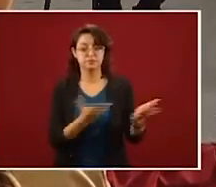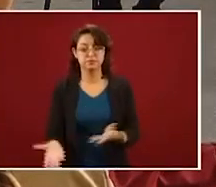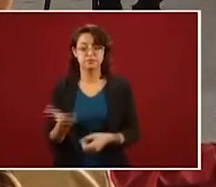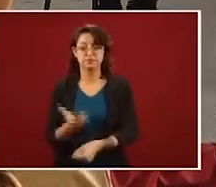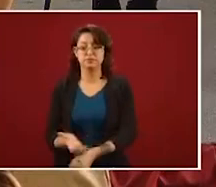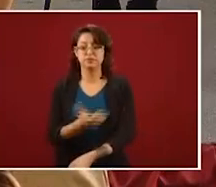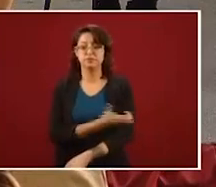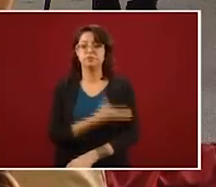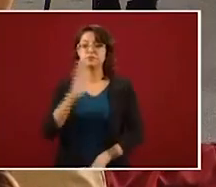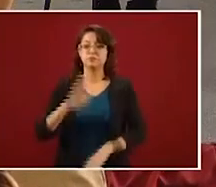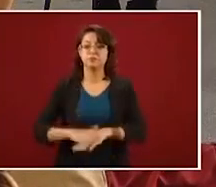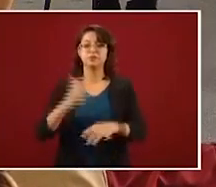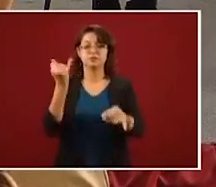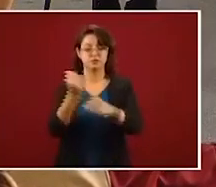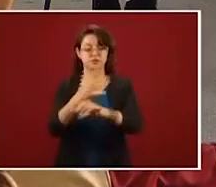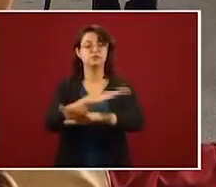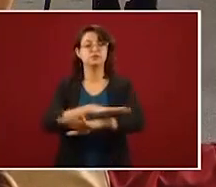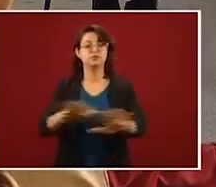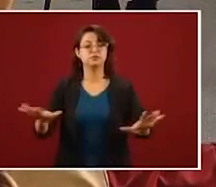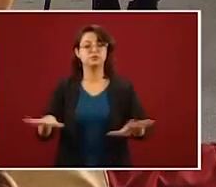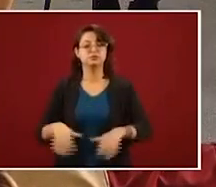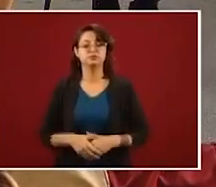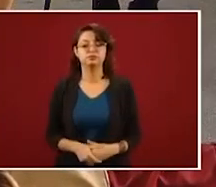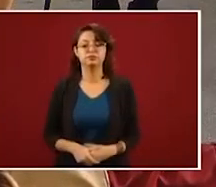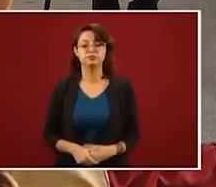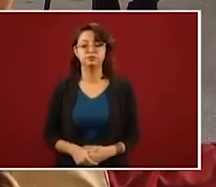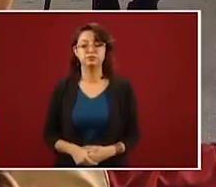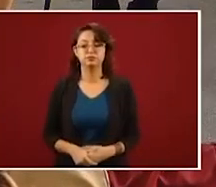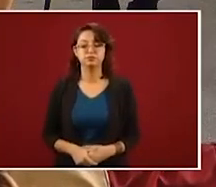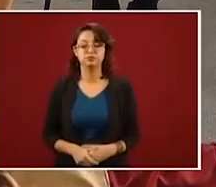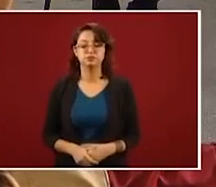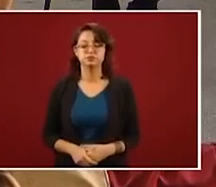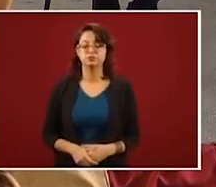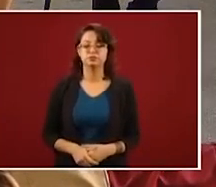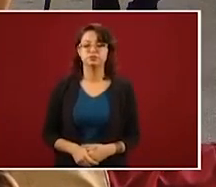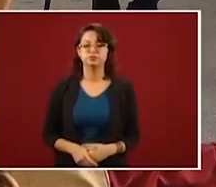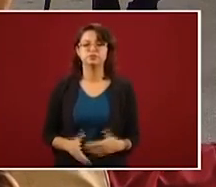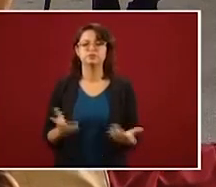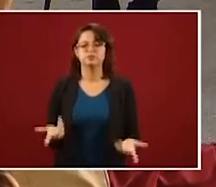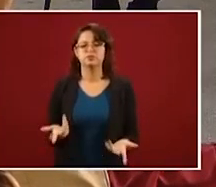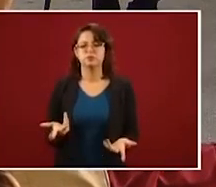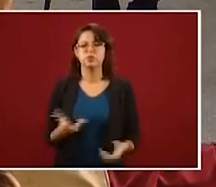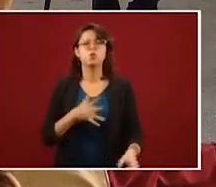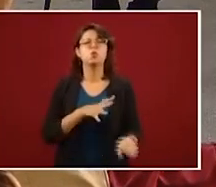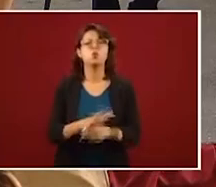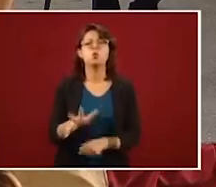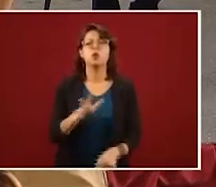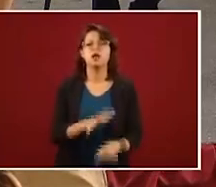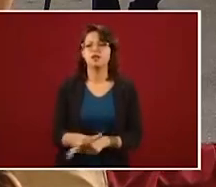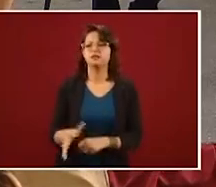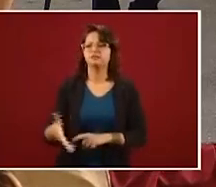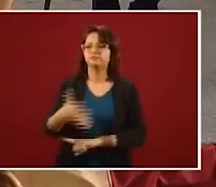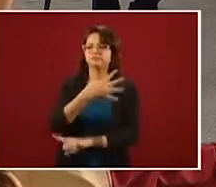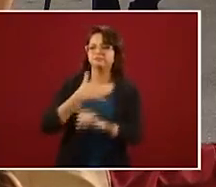para informar a los ciudadanos qué es lo que está realmente